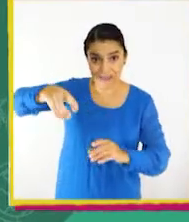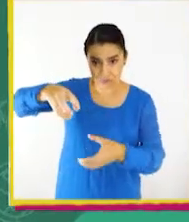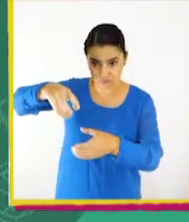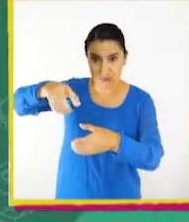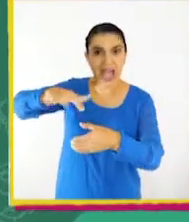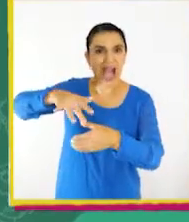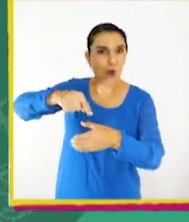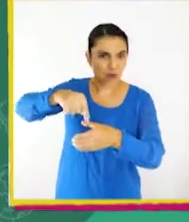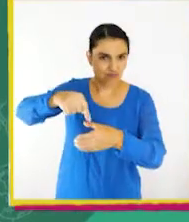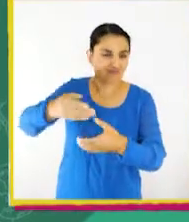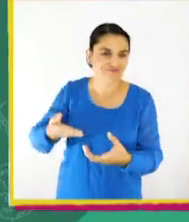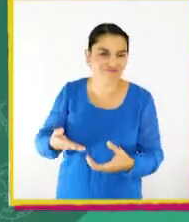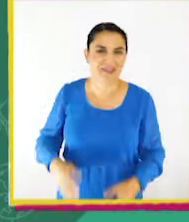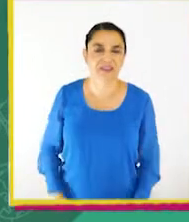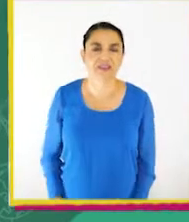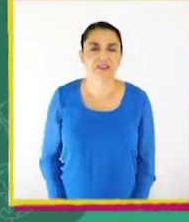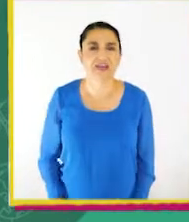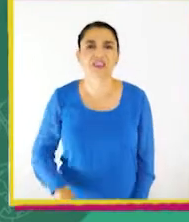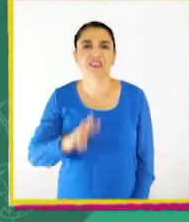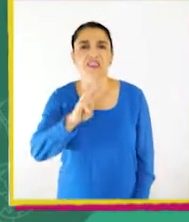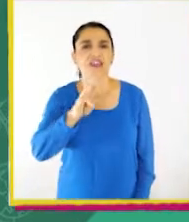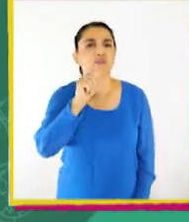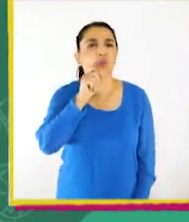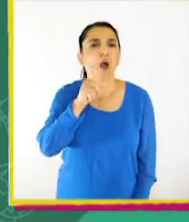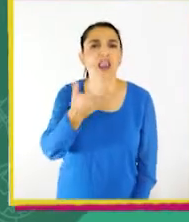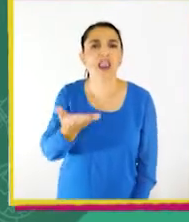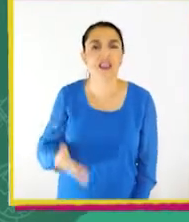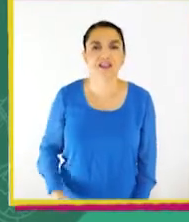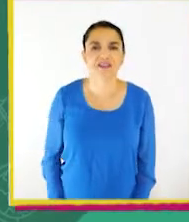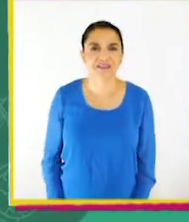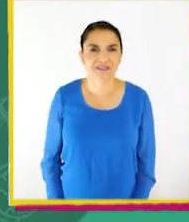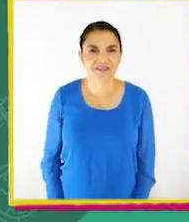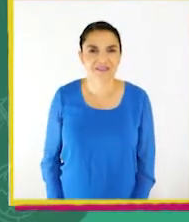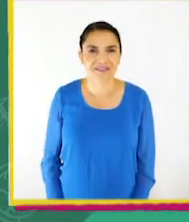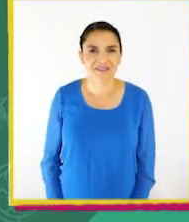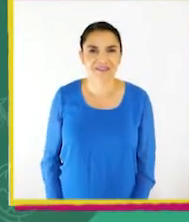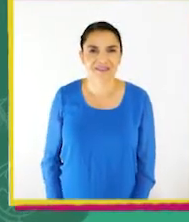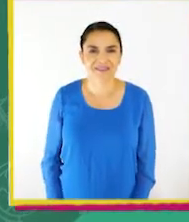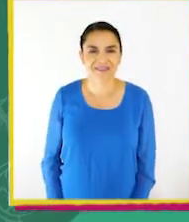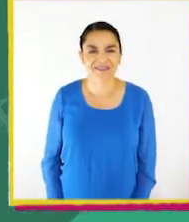casa. ¿Y cuál sería el número 3? A ver...